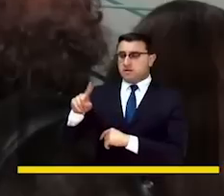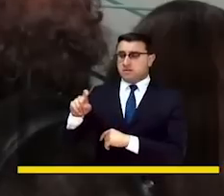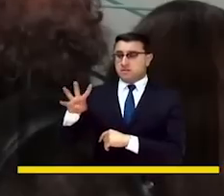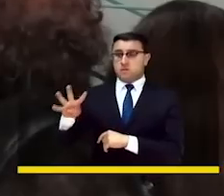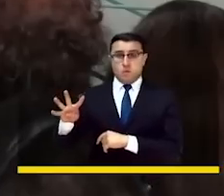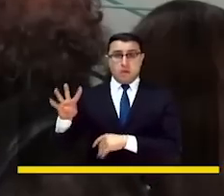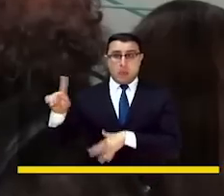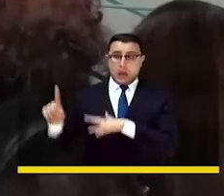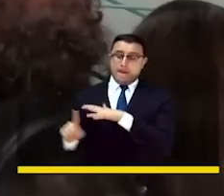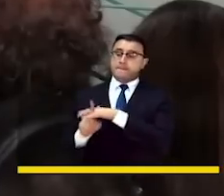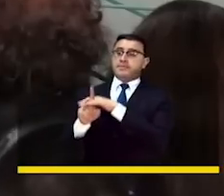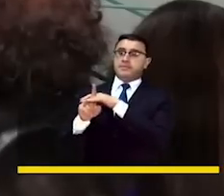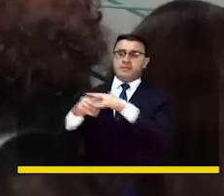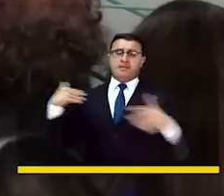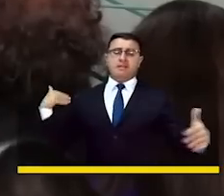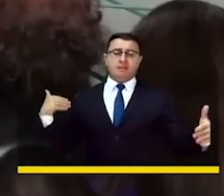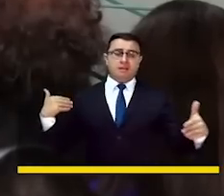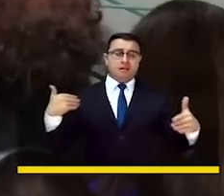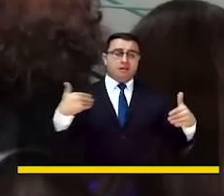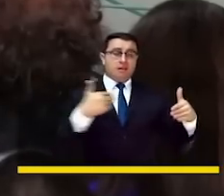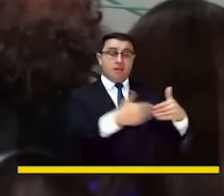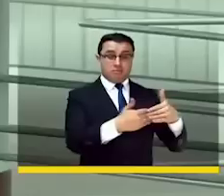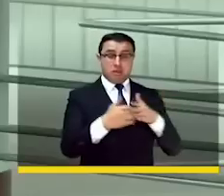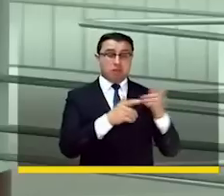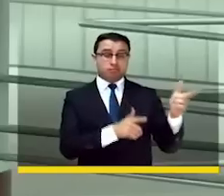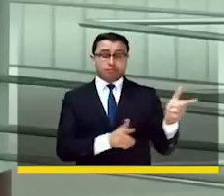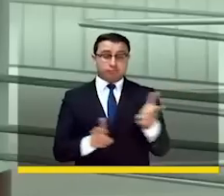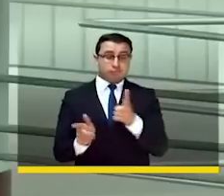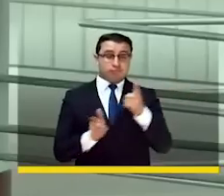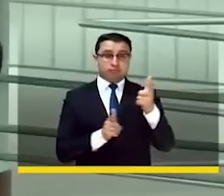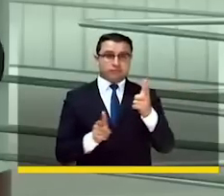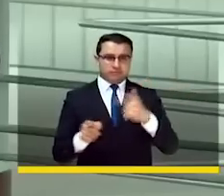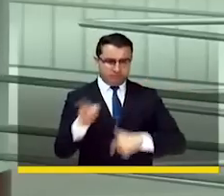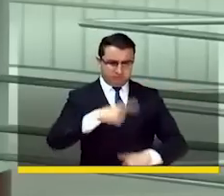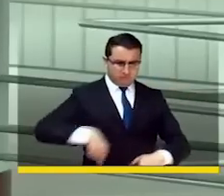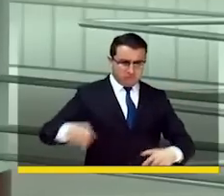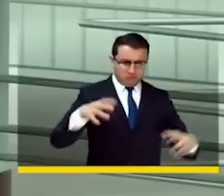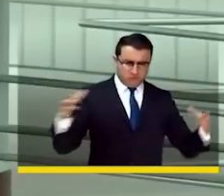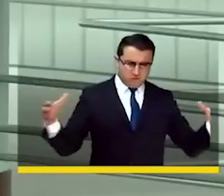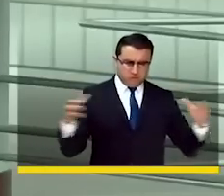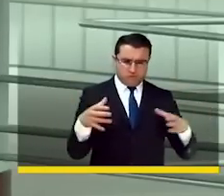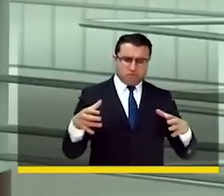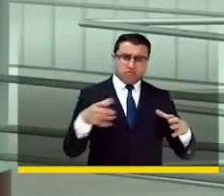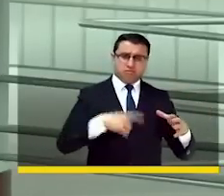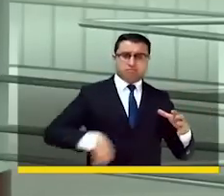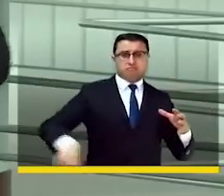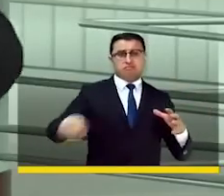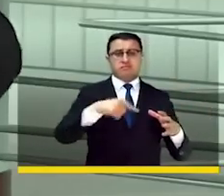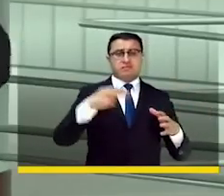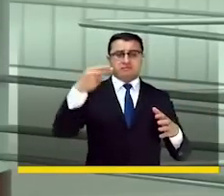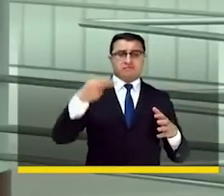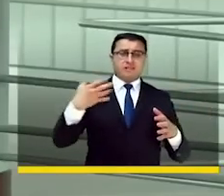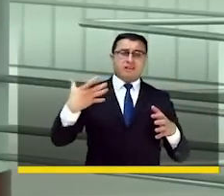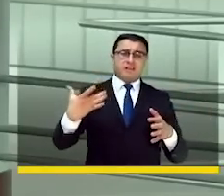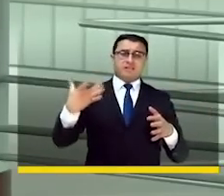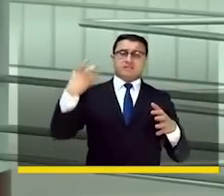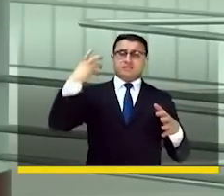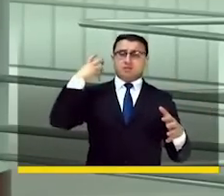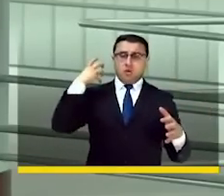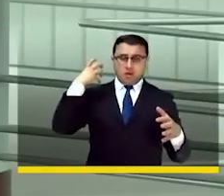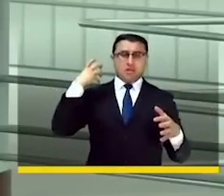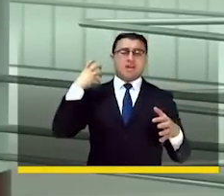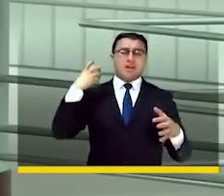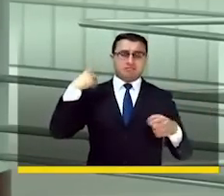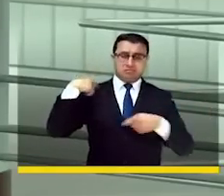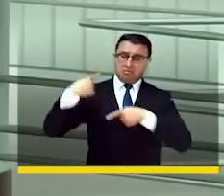1964 su origen armado, una organización de esas pues ha tenido una historia que se acumula, incluso